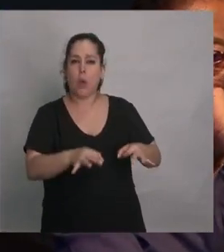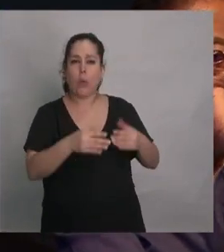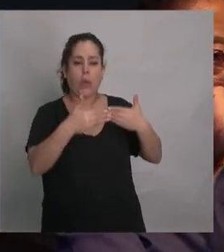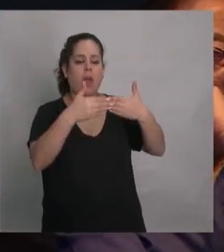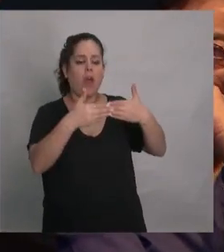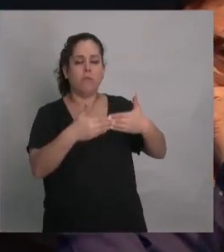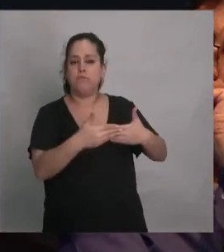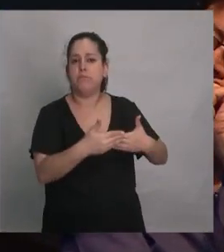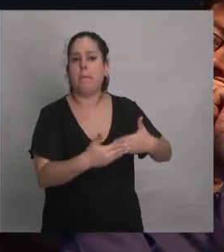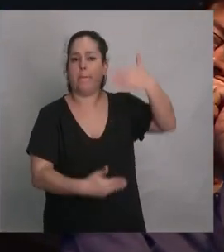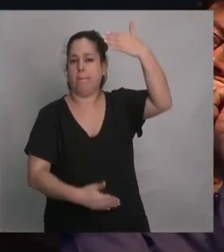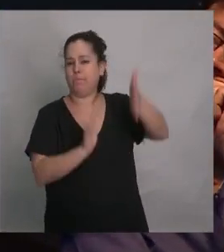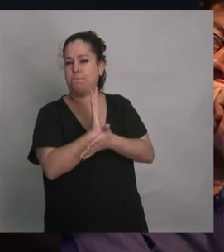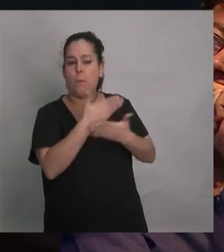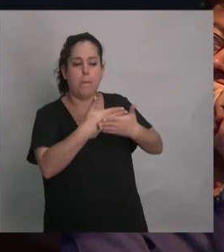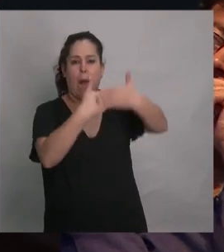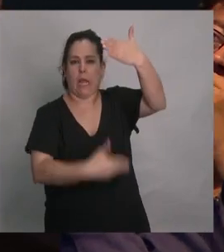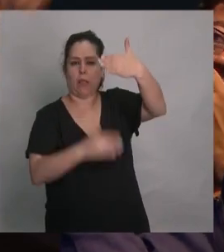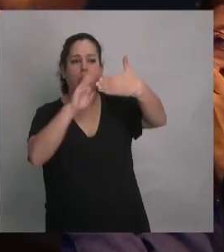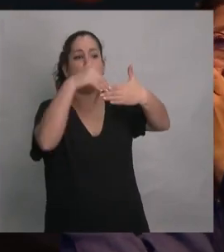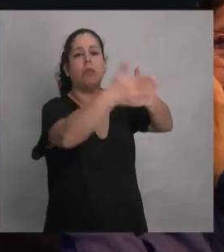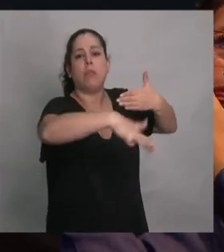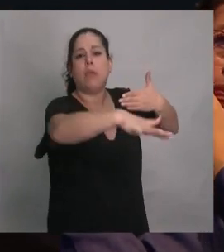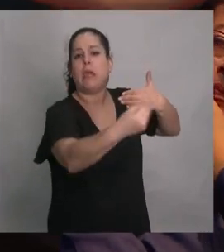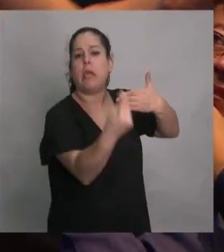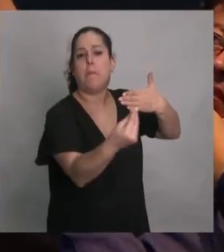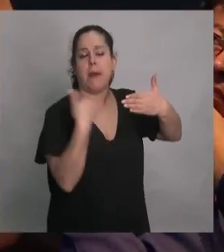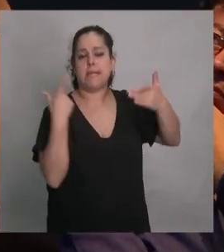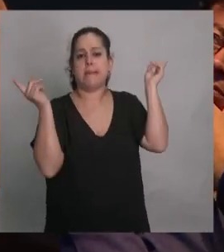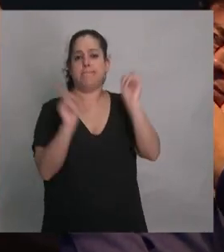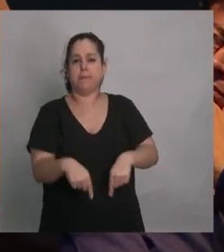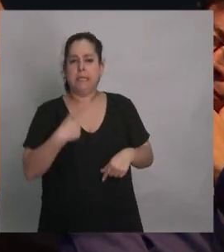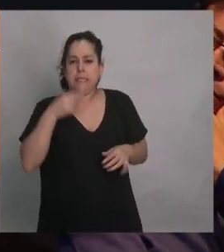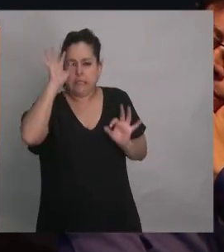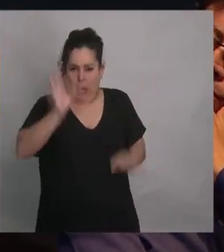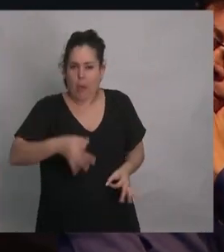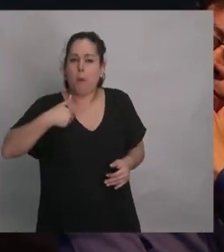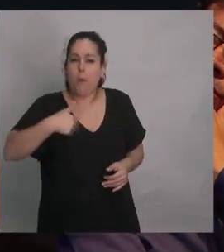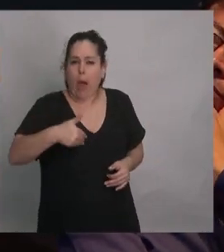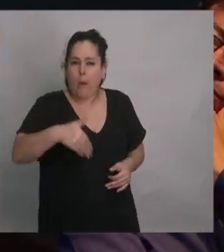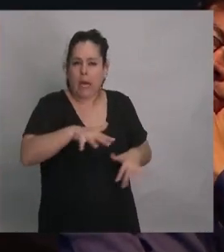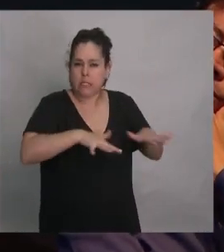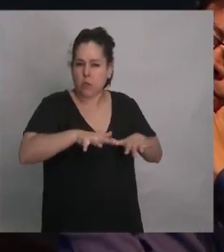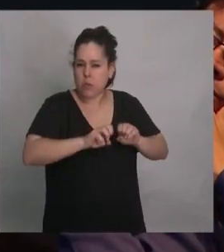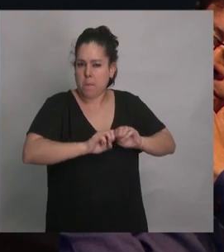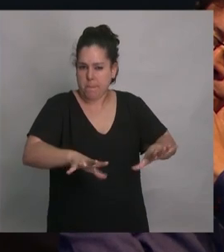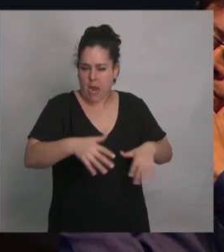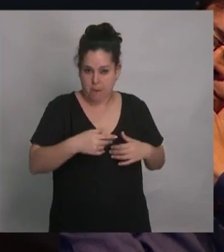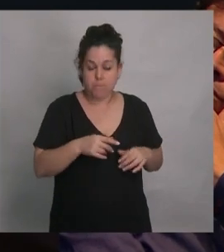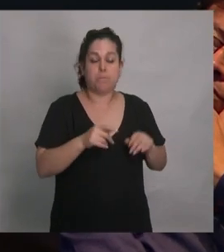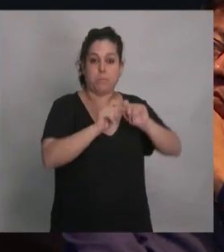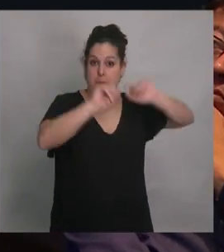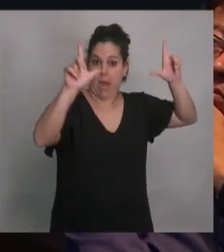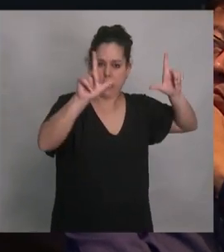sentíamos que se iba poniendo cada vez más frío. Ahora estoy en una otra imagen